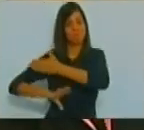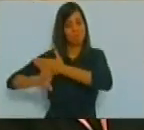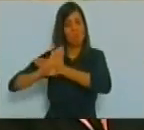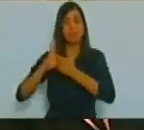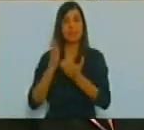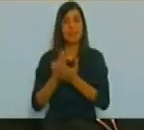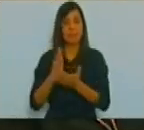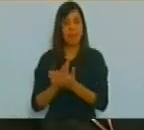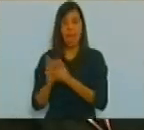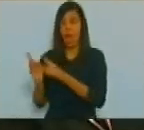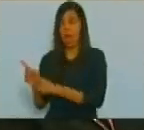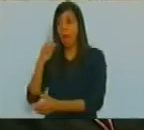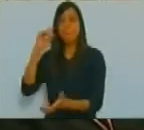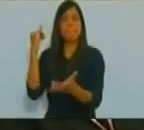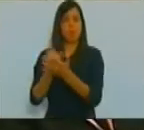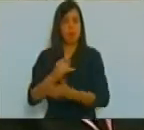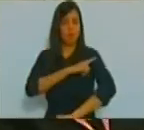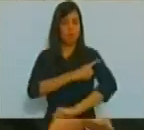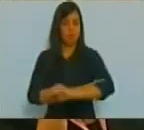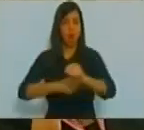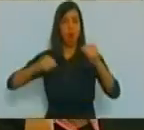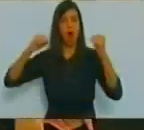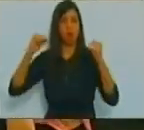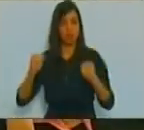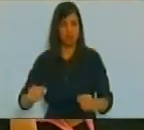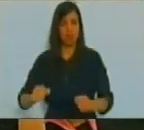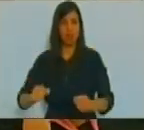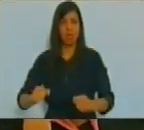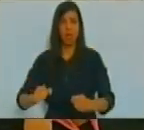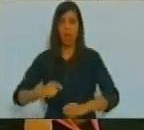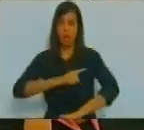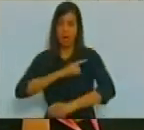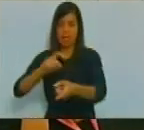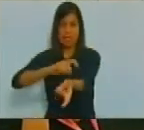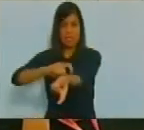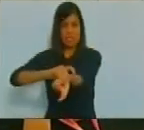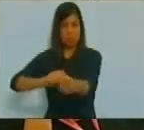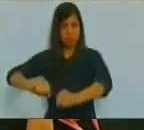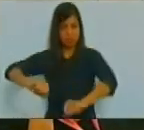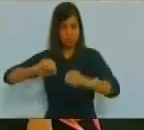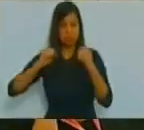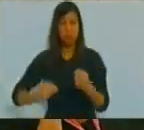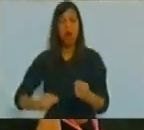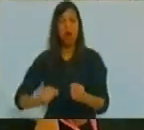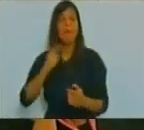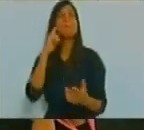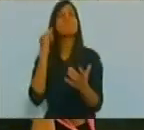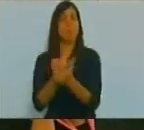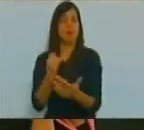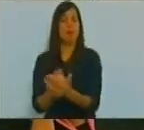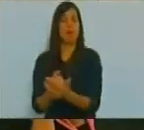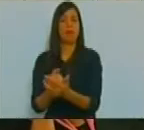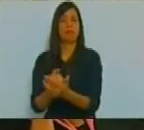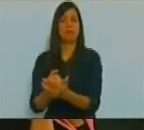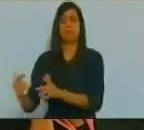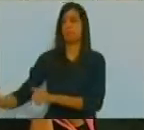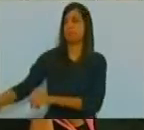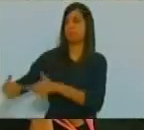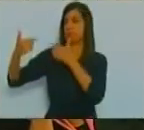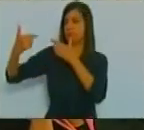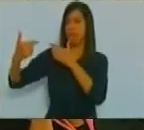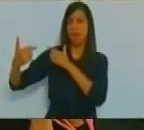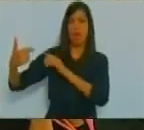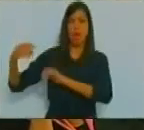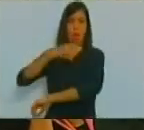con ese coraje con este temple con ese tino cuando enfrenta al